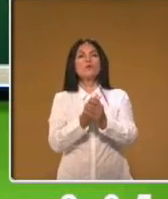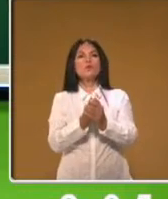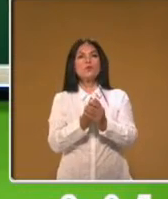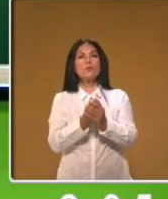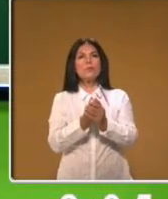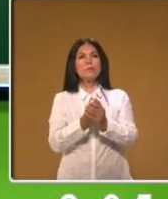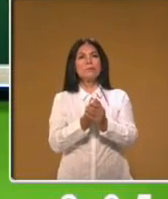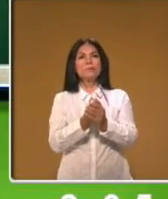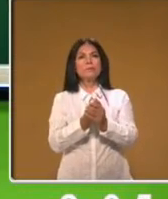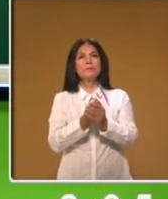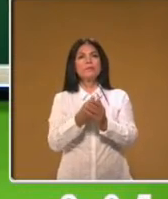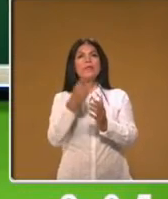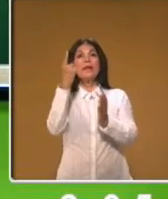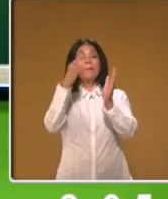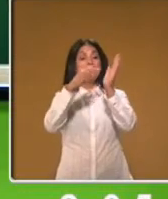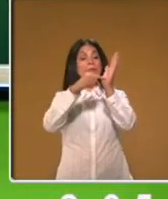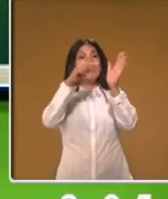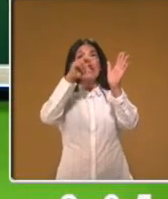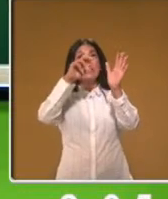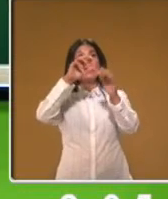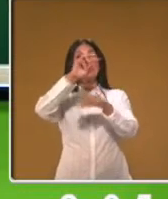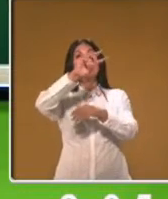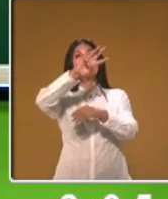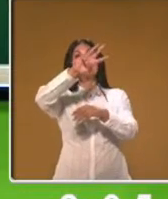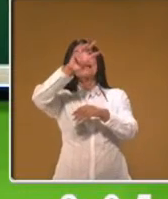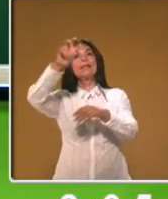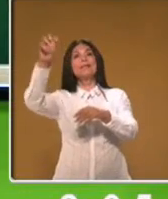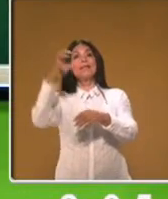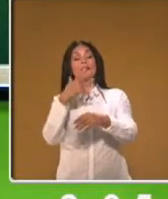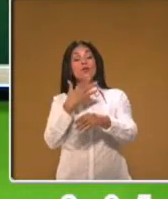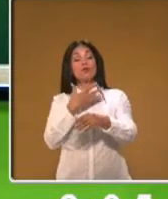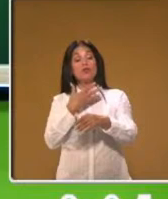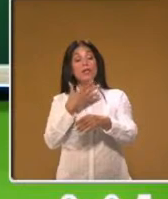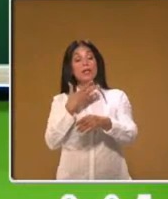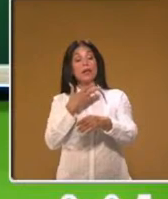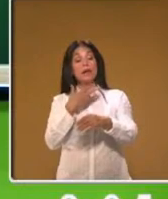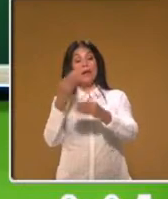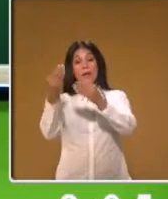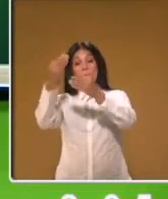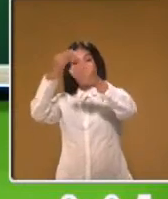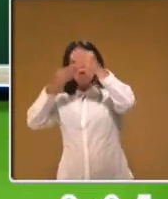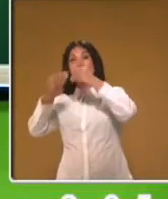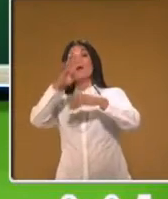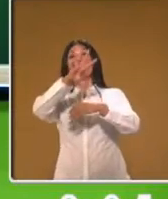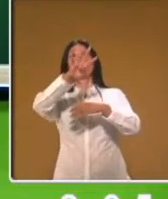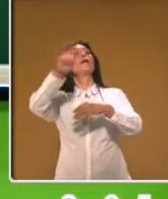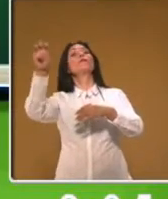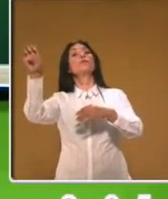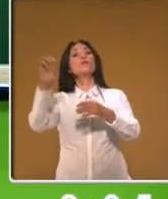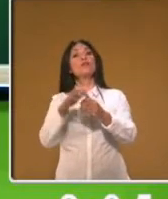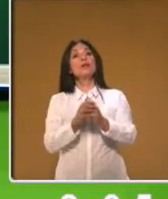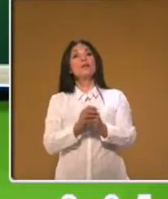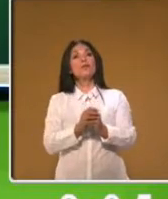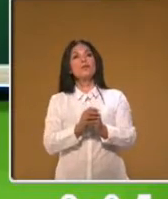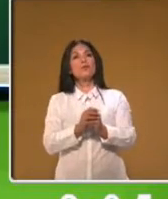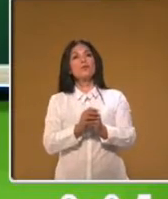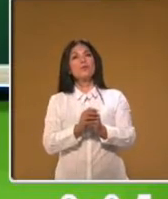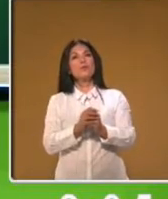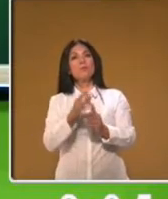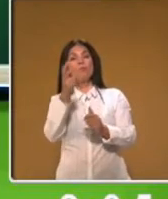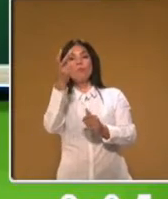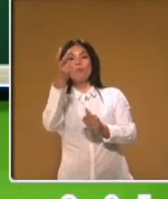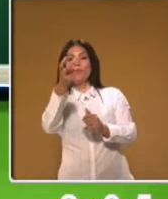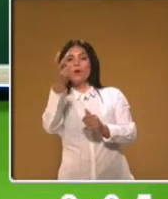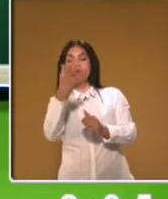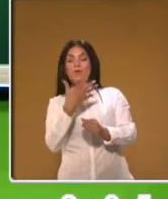unidades. El 1300 tiene 420 unidades más que el 880. Es por ello que ahora me queda